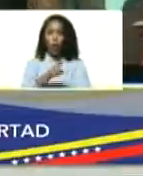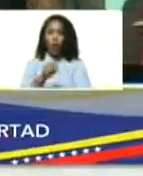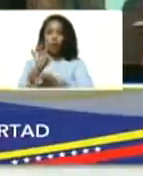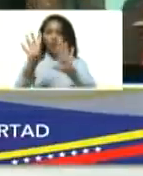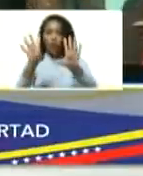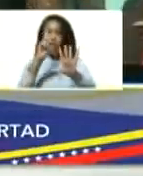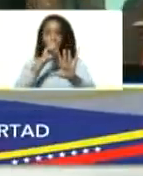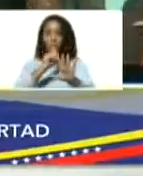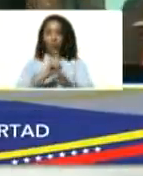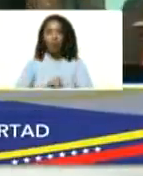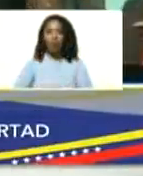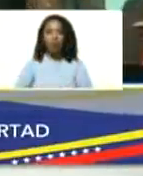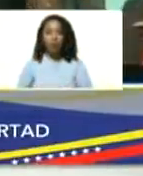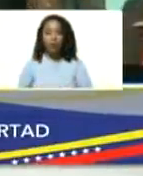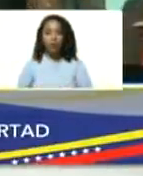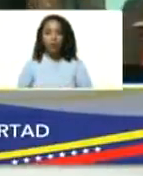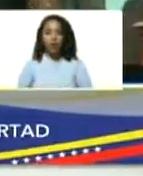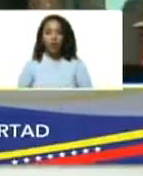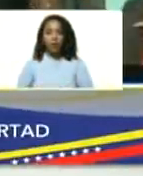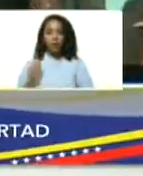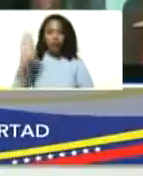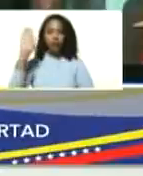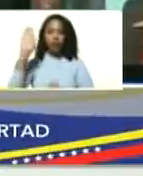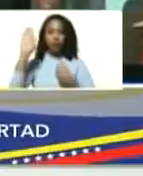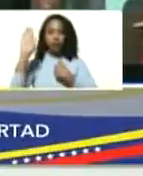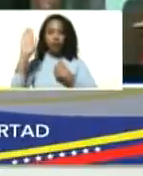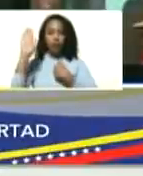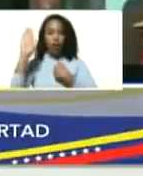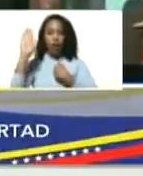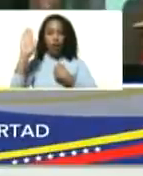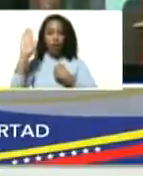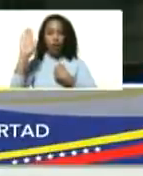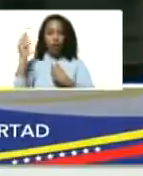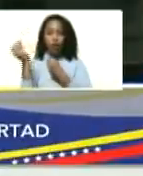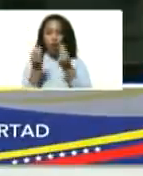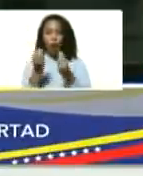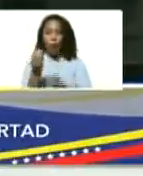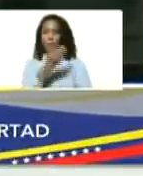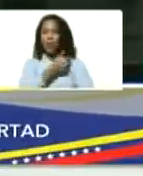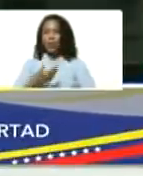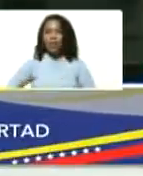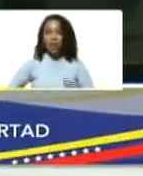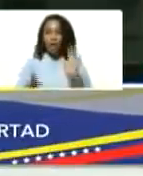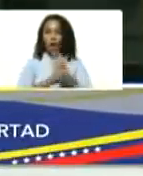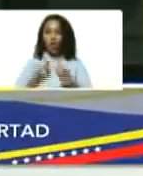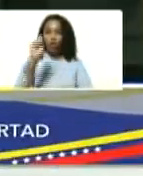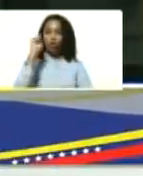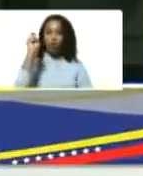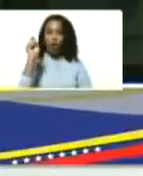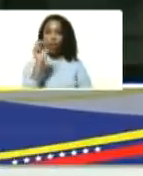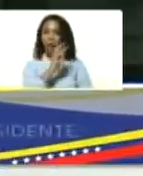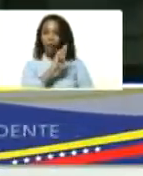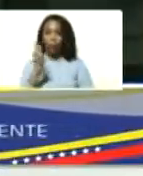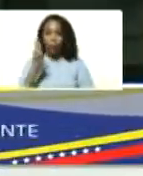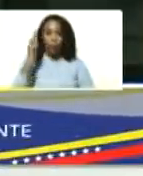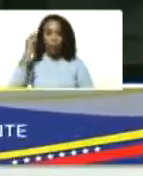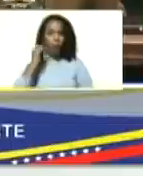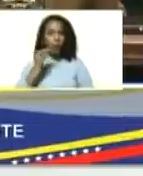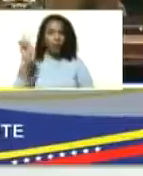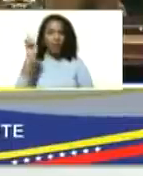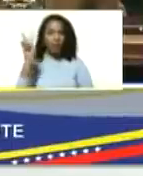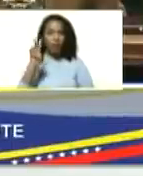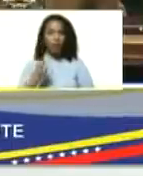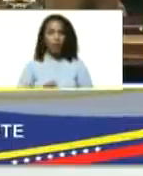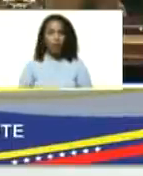años de juramentados como presidente constitucional de la república bolivariana de